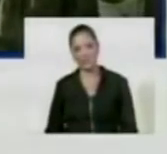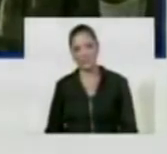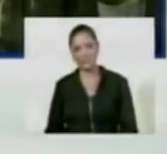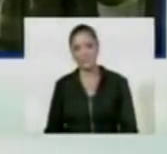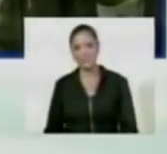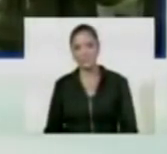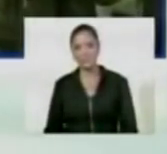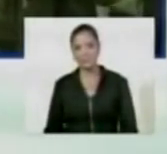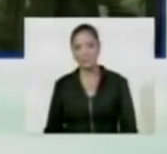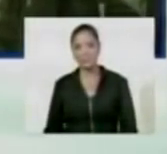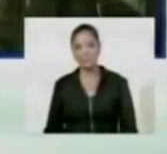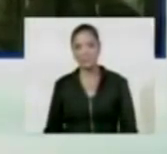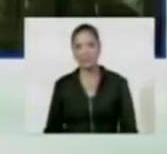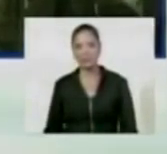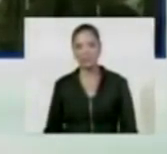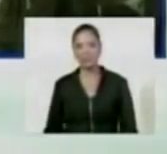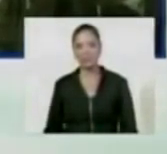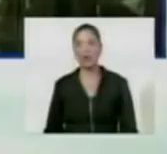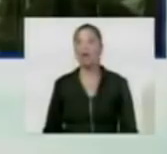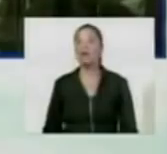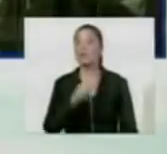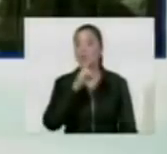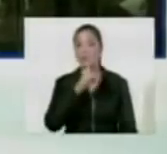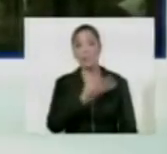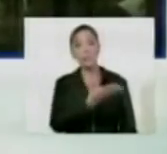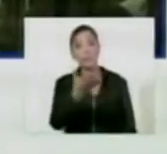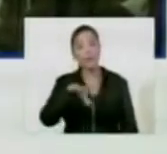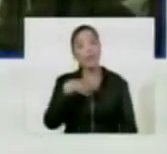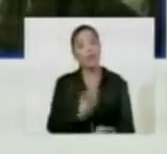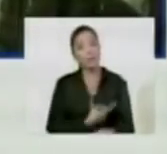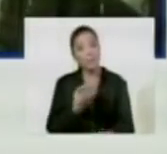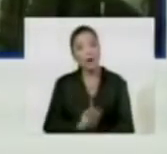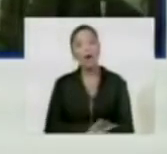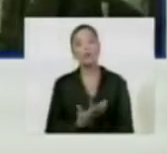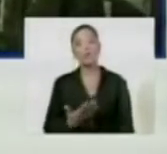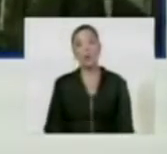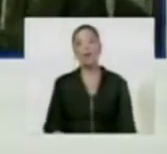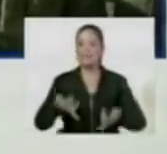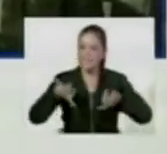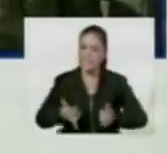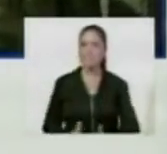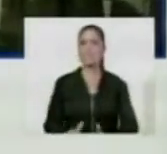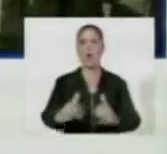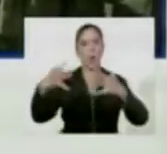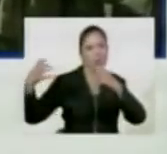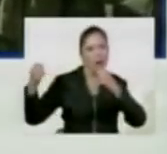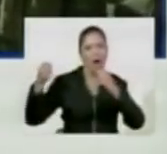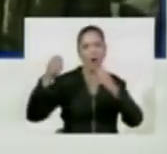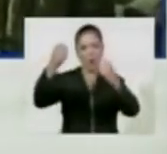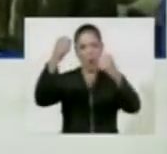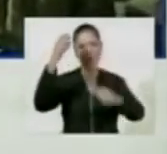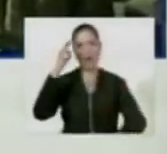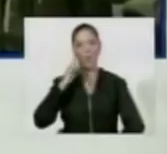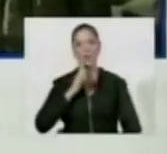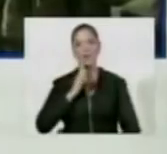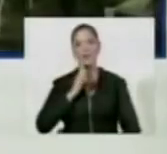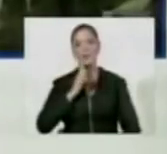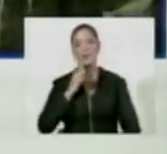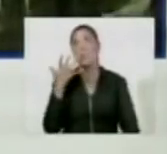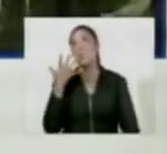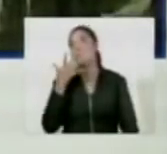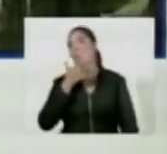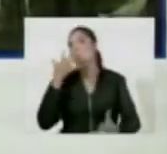Que sentirse orgulloso, hermanos y hermanas, de ser hijo de las glorias de Bolívar, más grande